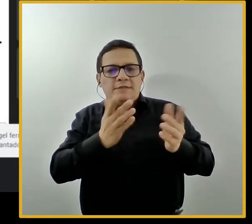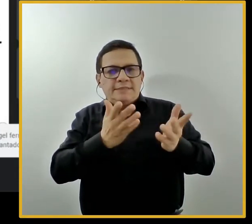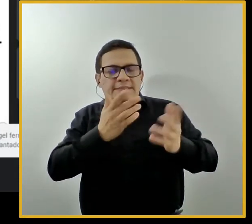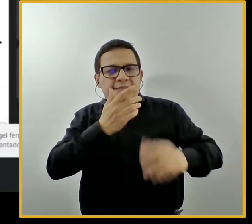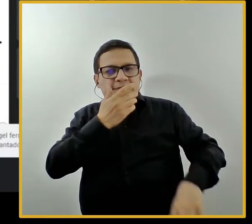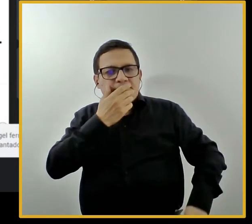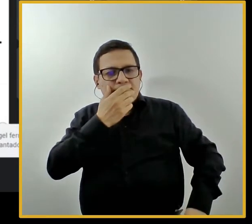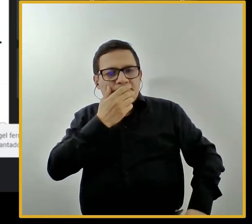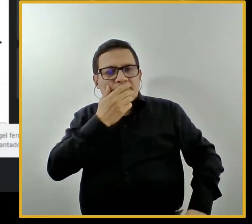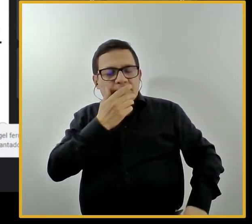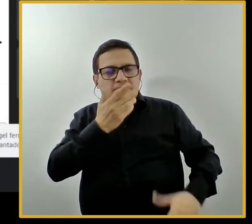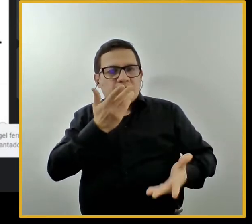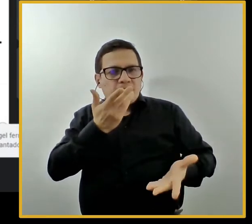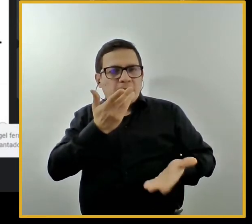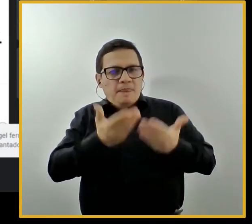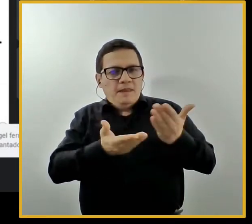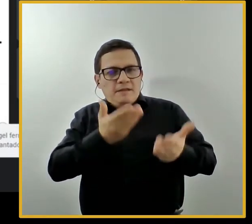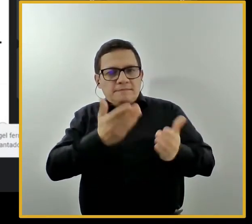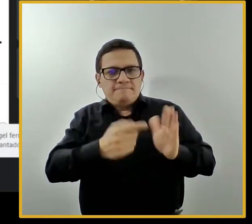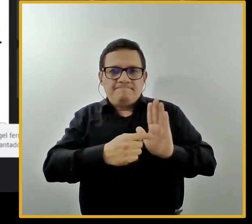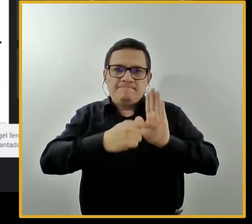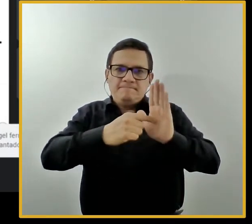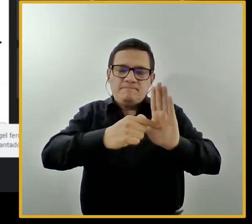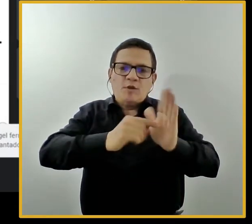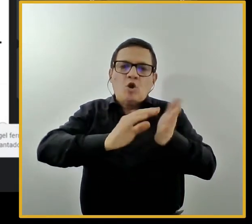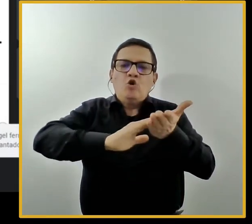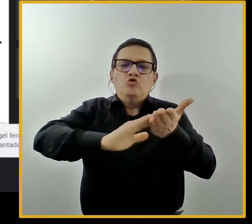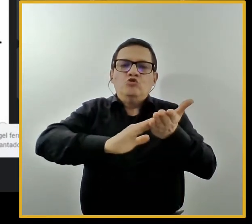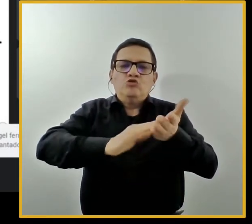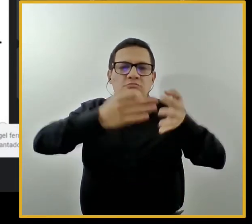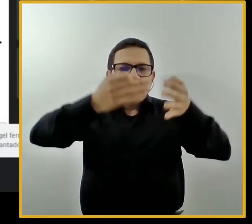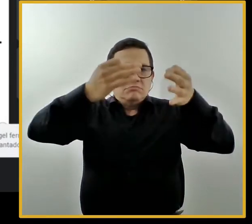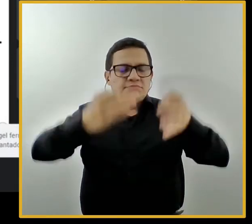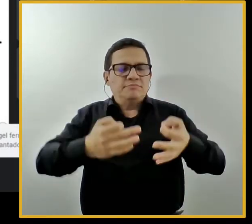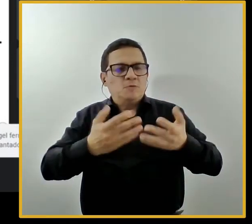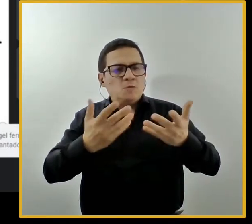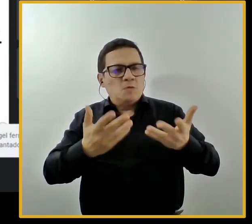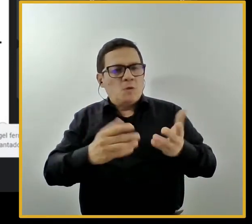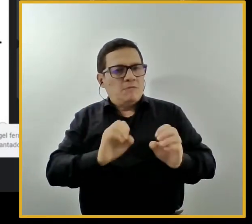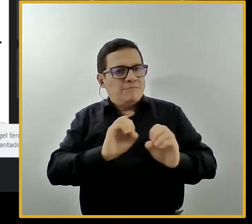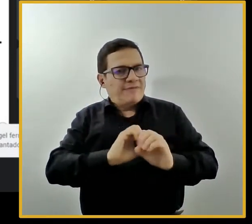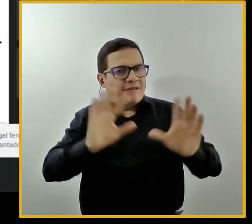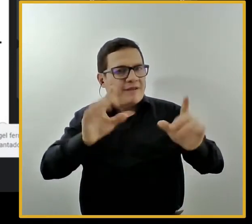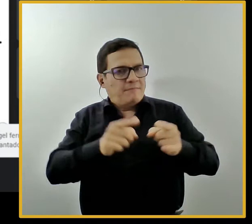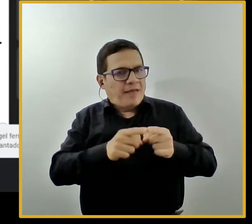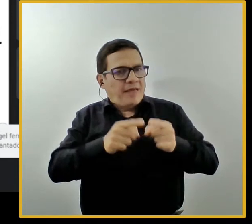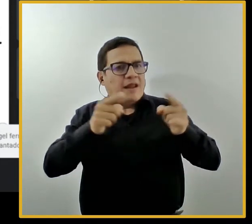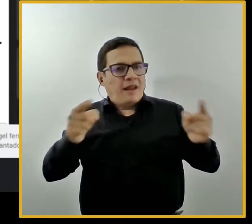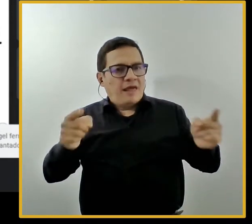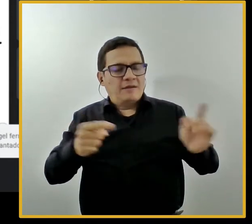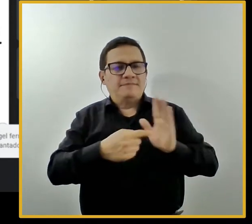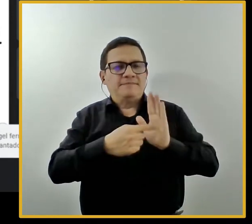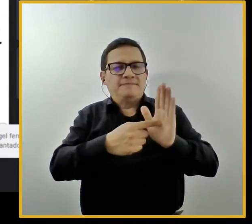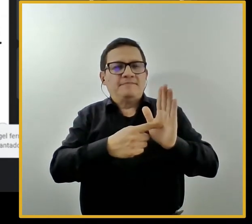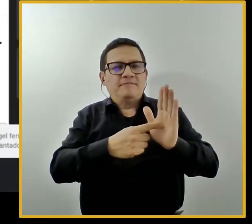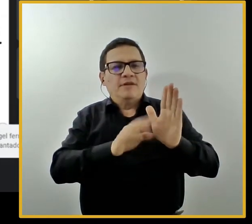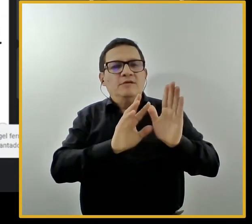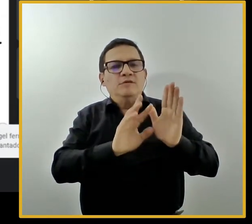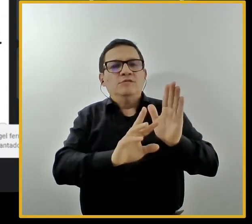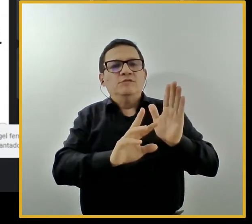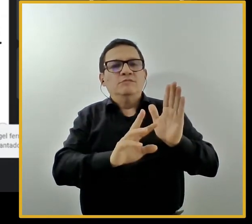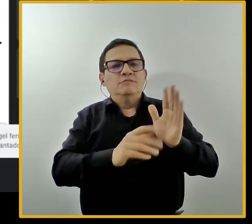yo puedo expresar esa solución de una forma explícita, en donde si nosotros recordamos un